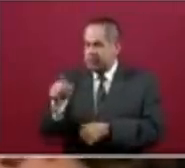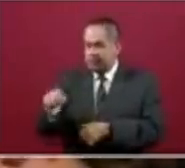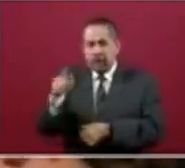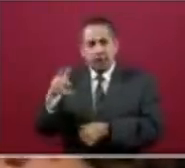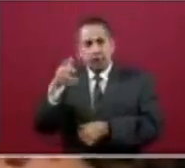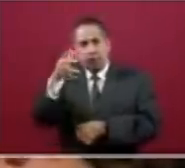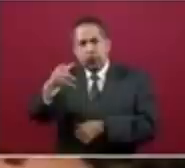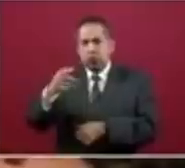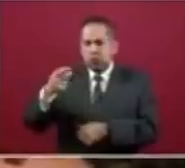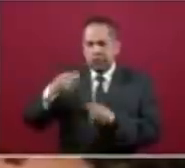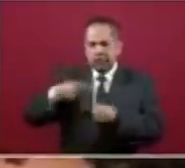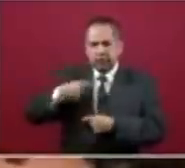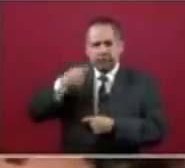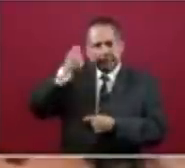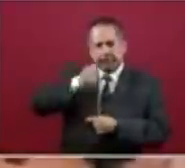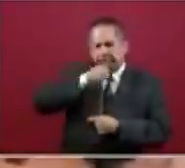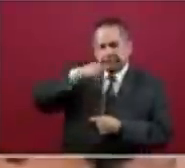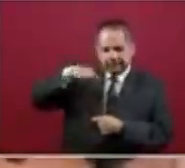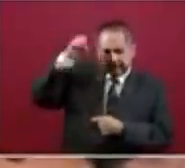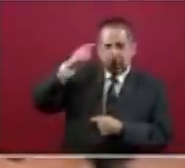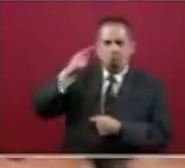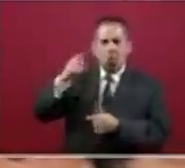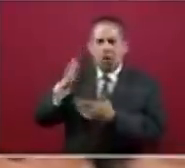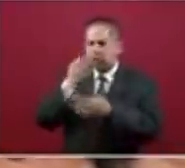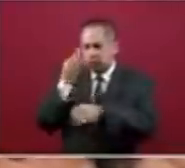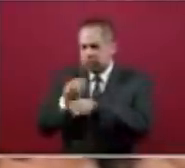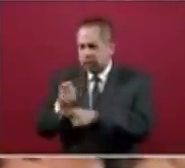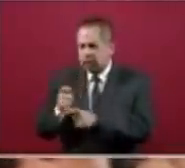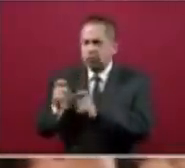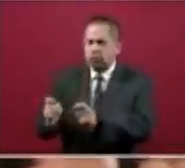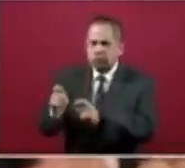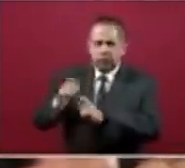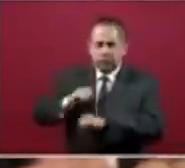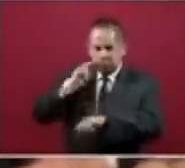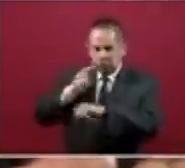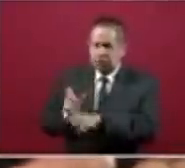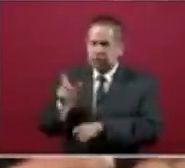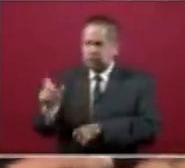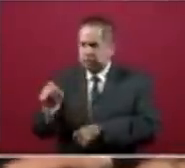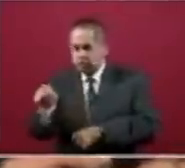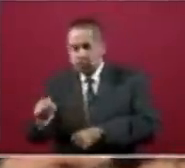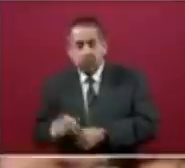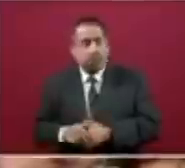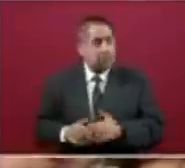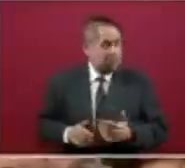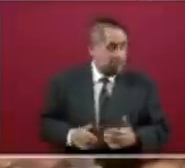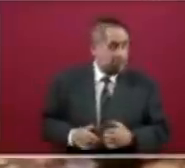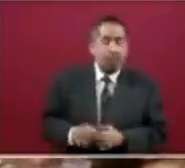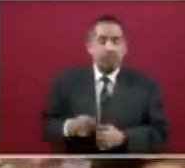edad y algunos estudiantes, si no mal recuerdo. Y no conforme con ello, también